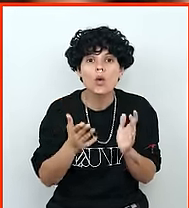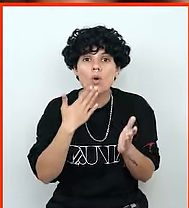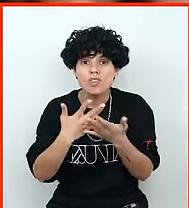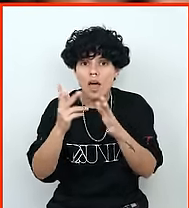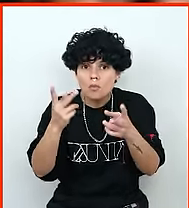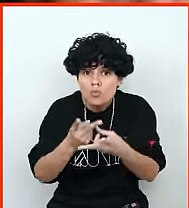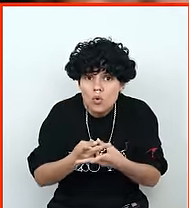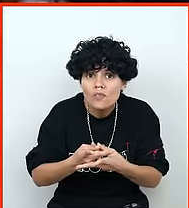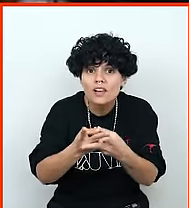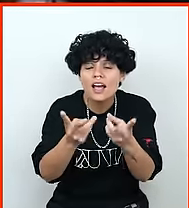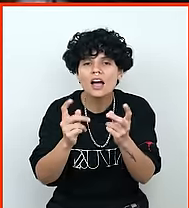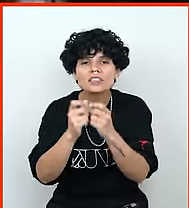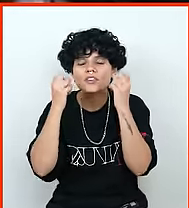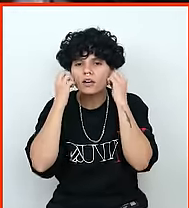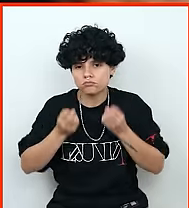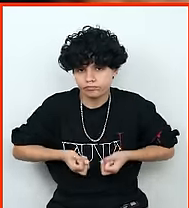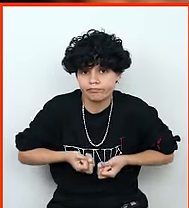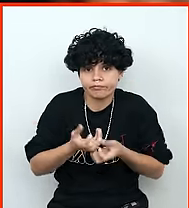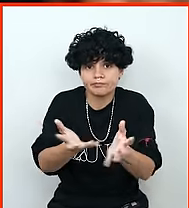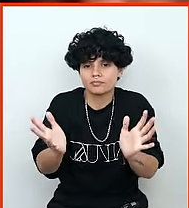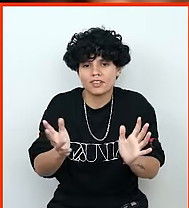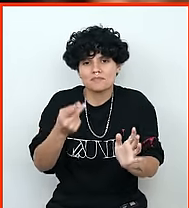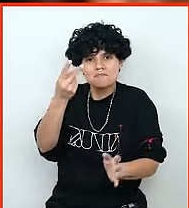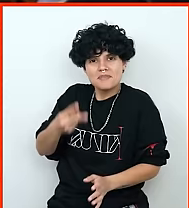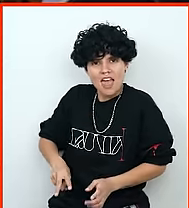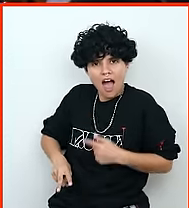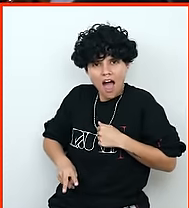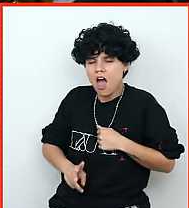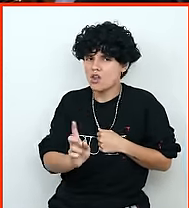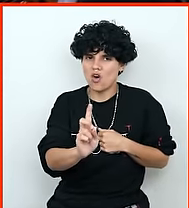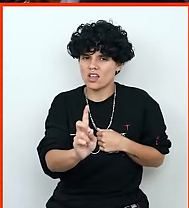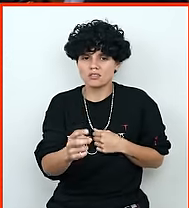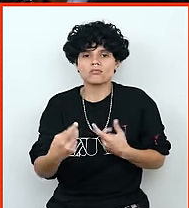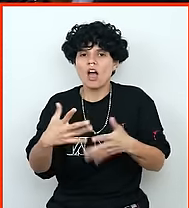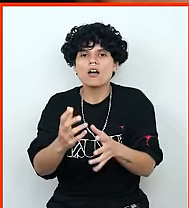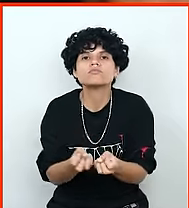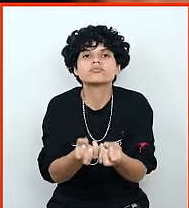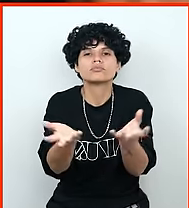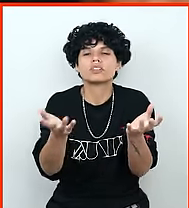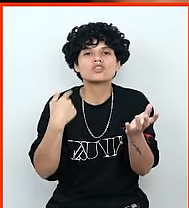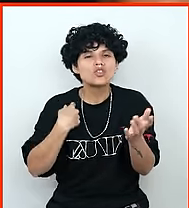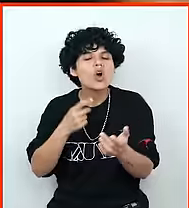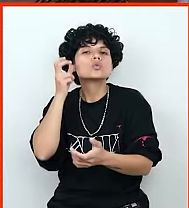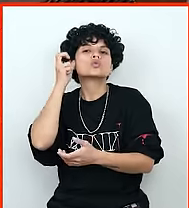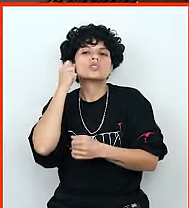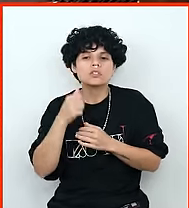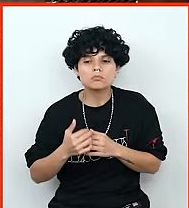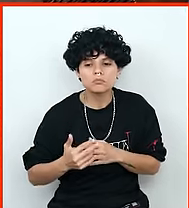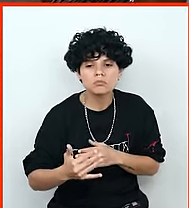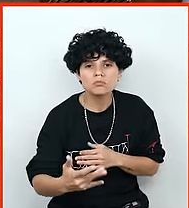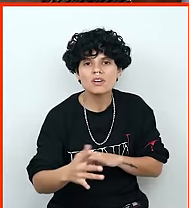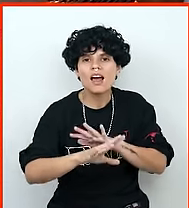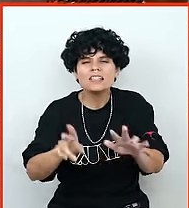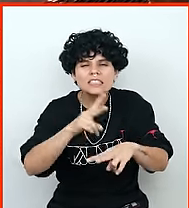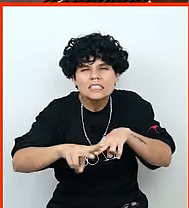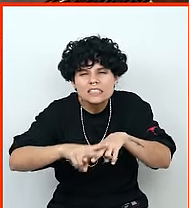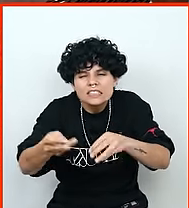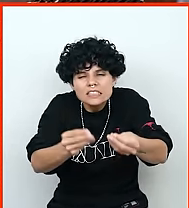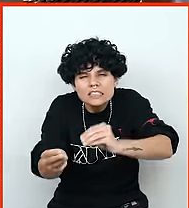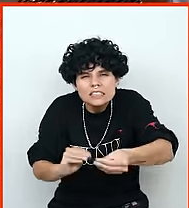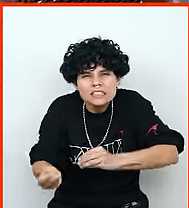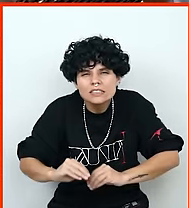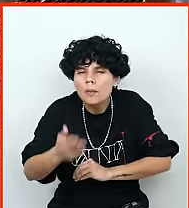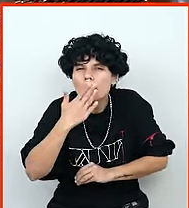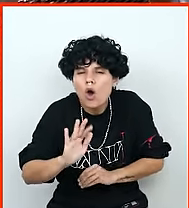subir, yo dejo que se vaya, y ya no me pertenece. Ya fue mía durante mucho tiempo. Y cuando ya no me pertenece, ya no, yo solamente la escuché hasta embellecerla al punto de que fuese la